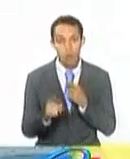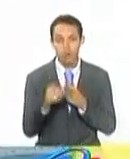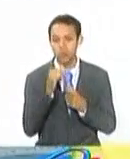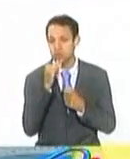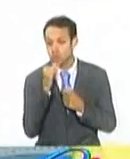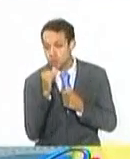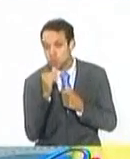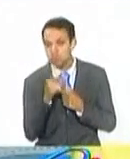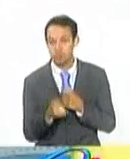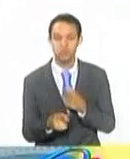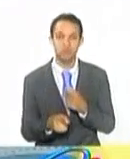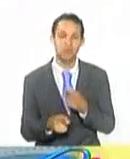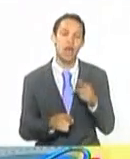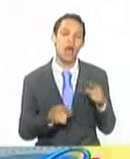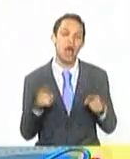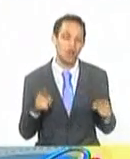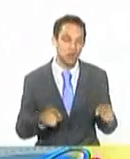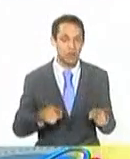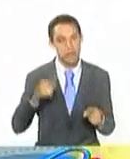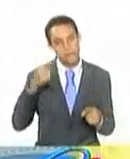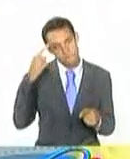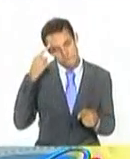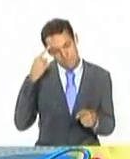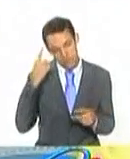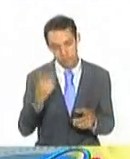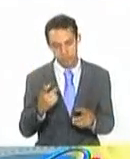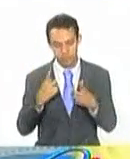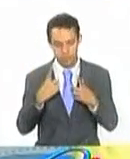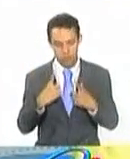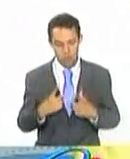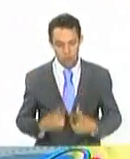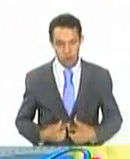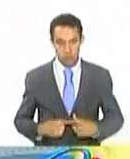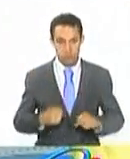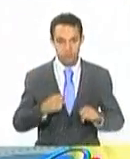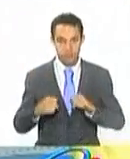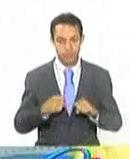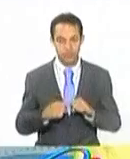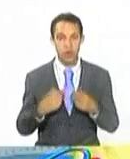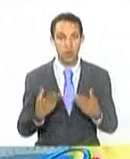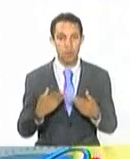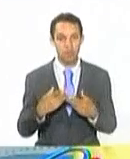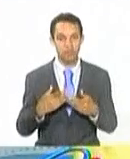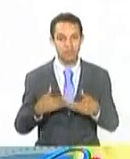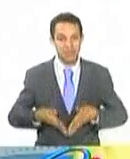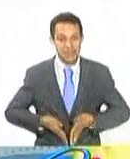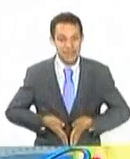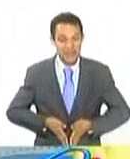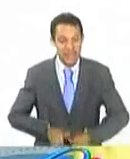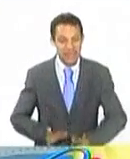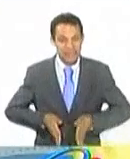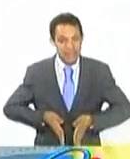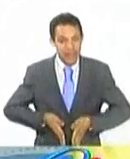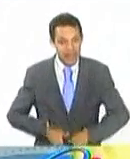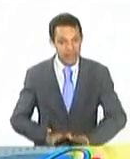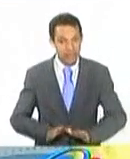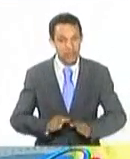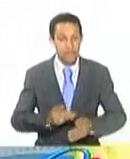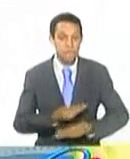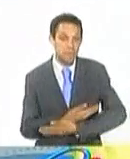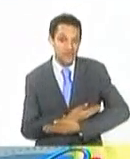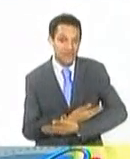urinaria muchas personas en en su proceso de trabajo de parto pueden presentar